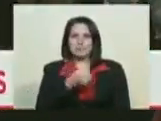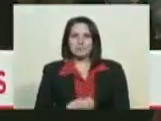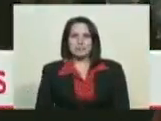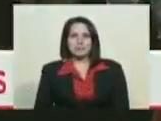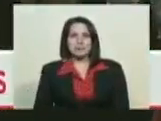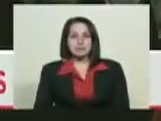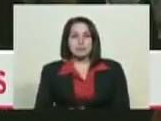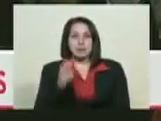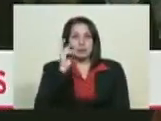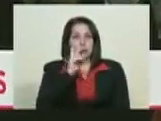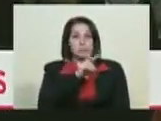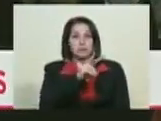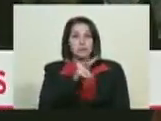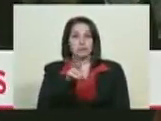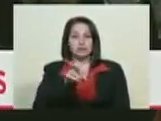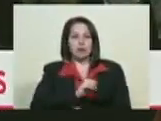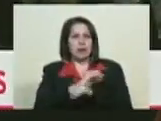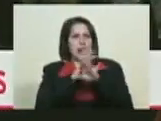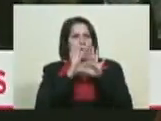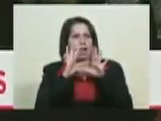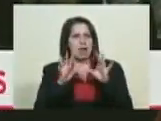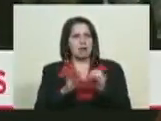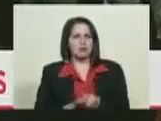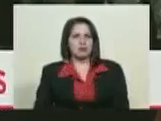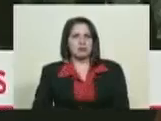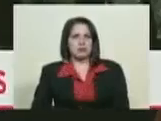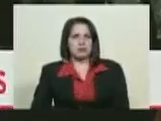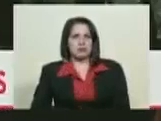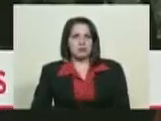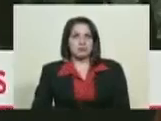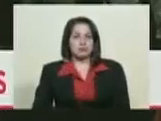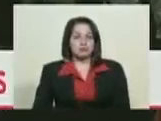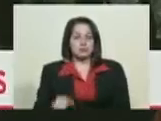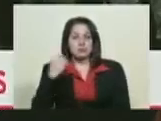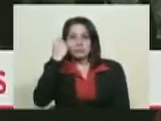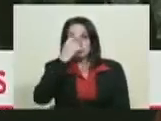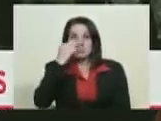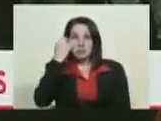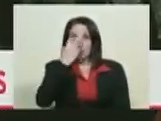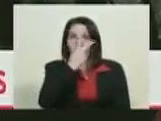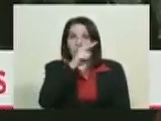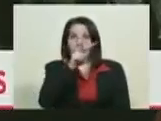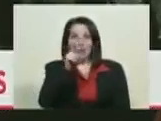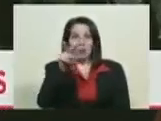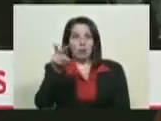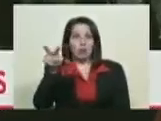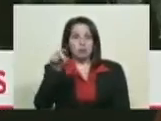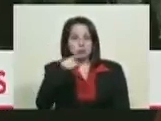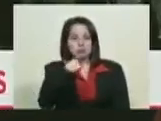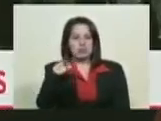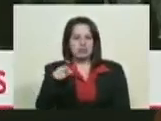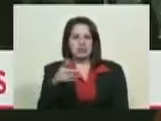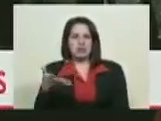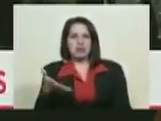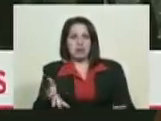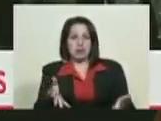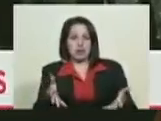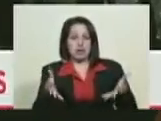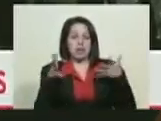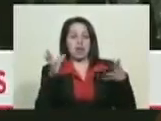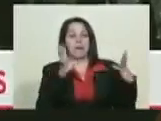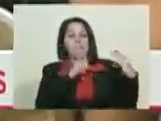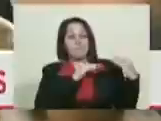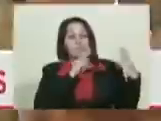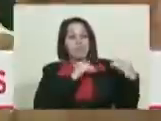pero yo veo muy claramente en los ojos de ustedes que hoy ha triunfado la